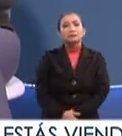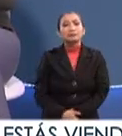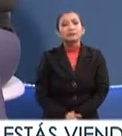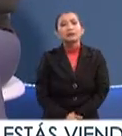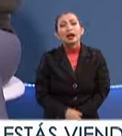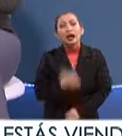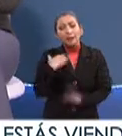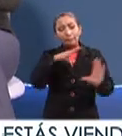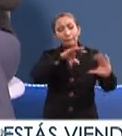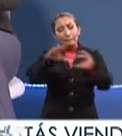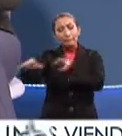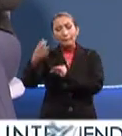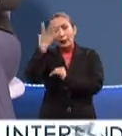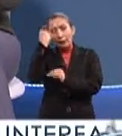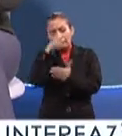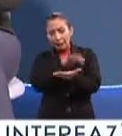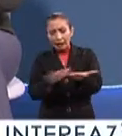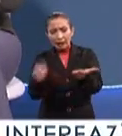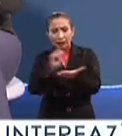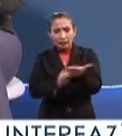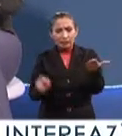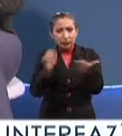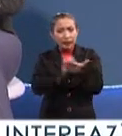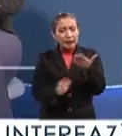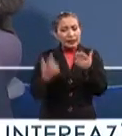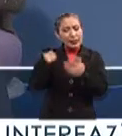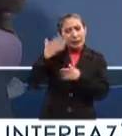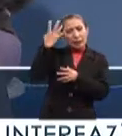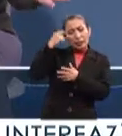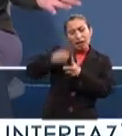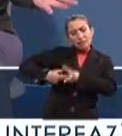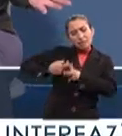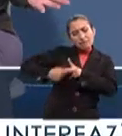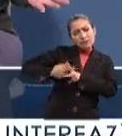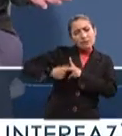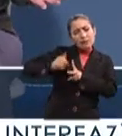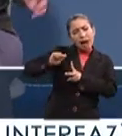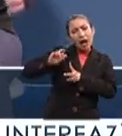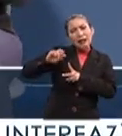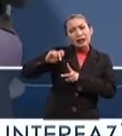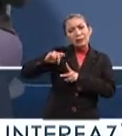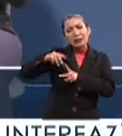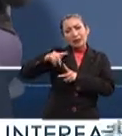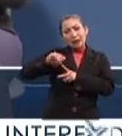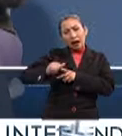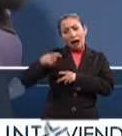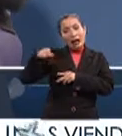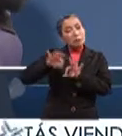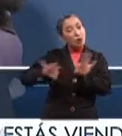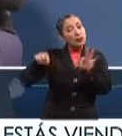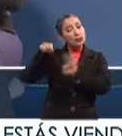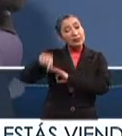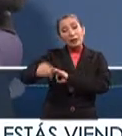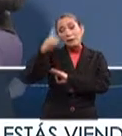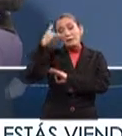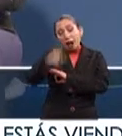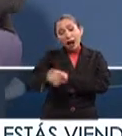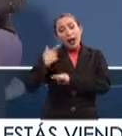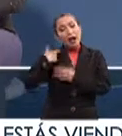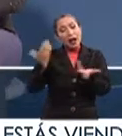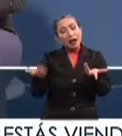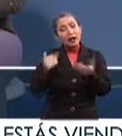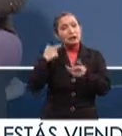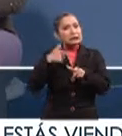La alfabetización y las nociones de aritmética, por ejemplo, también dentro de las matemáticas, son claves para la consecución de la